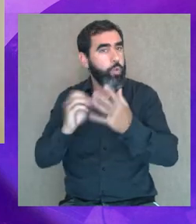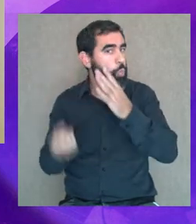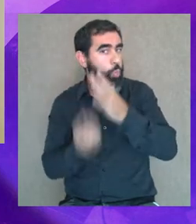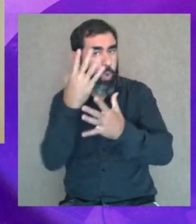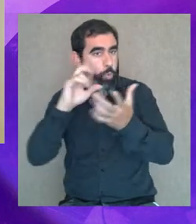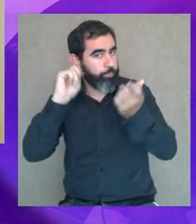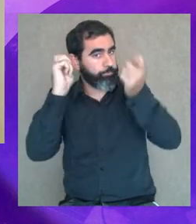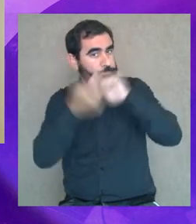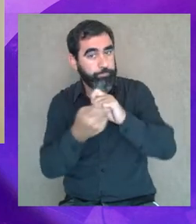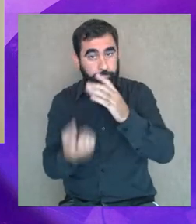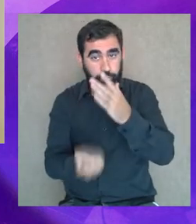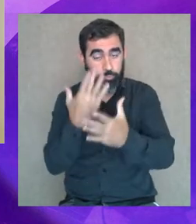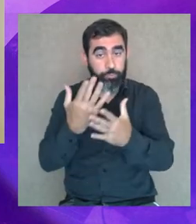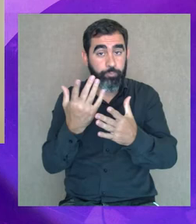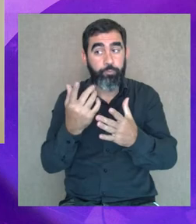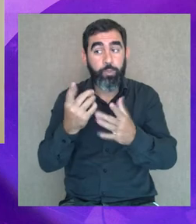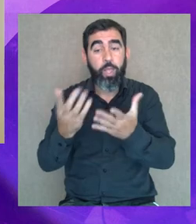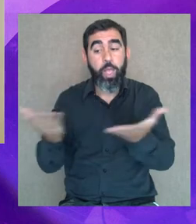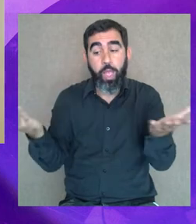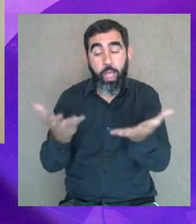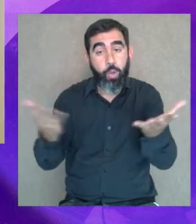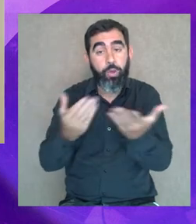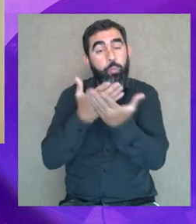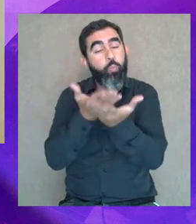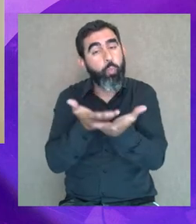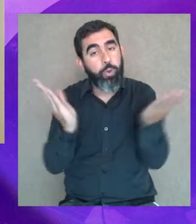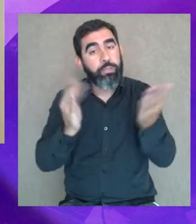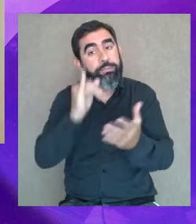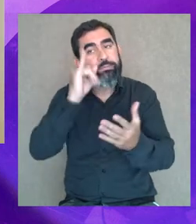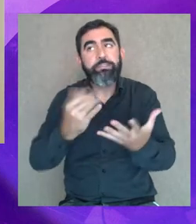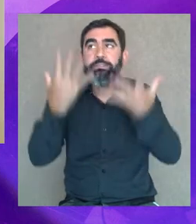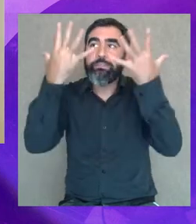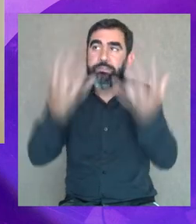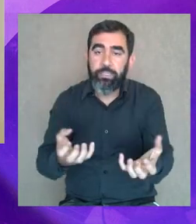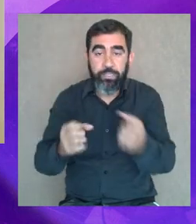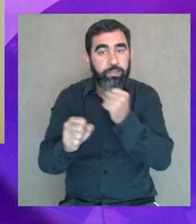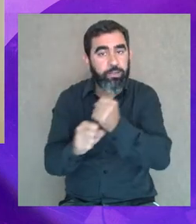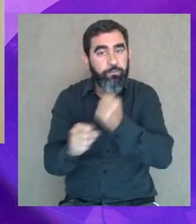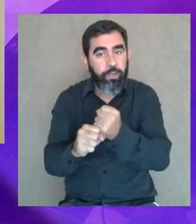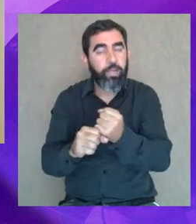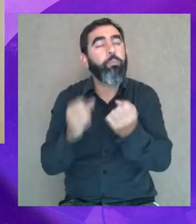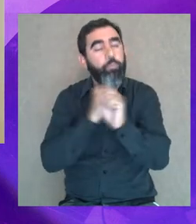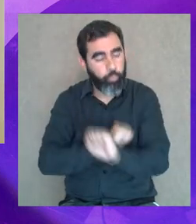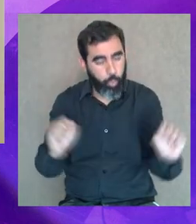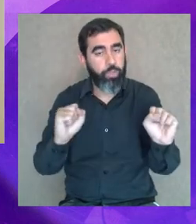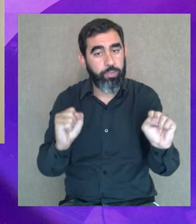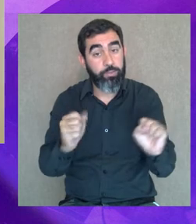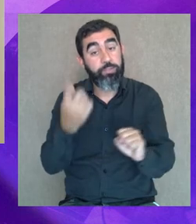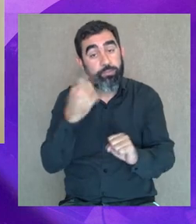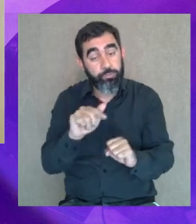renovado nuevo nos esperando la pauta de que cuando se quiere y se trabajó hacer por